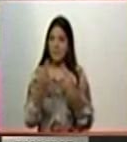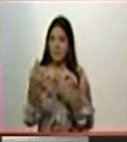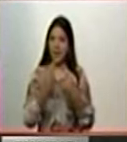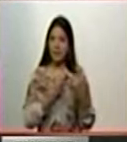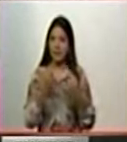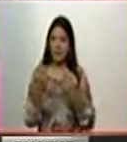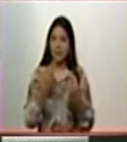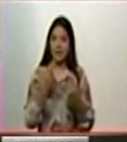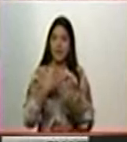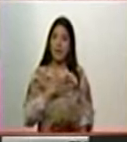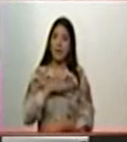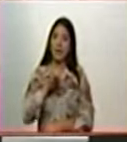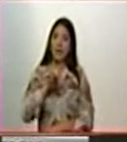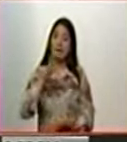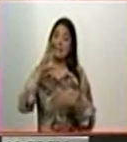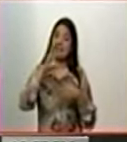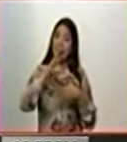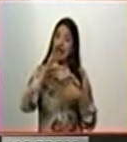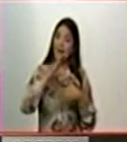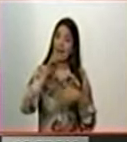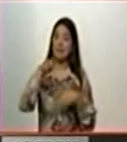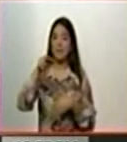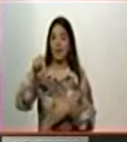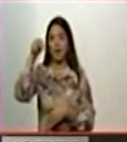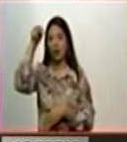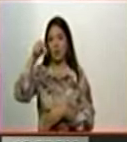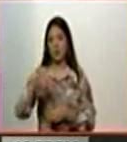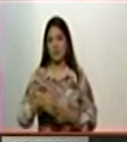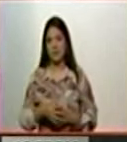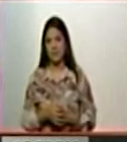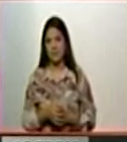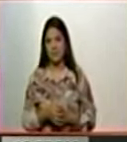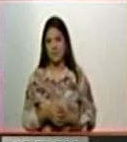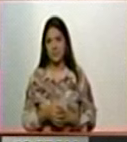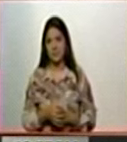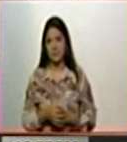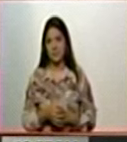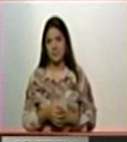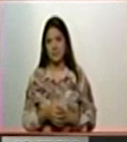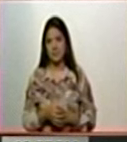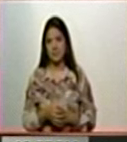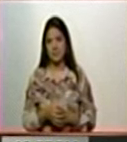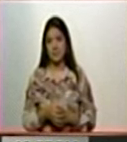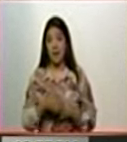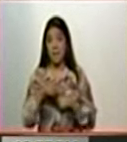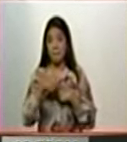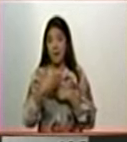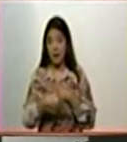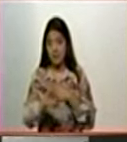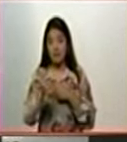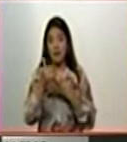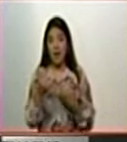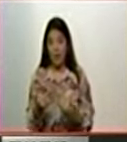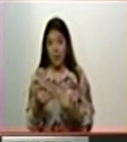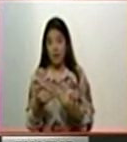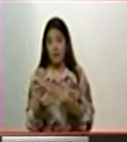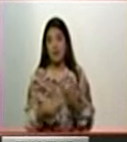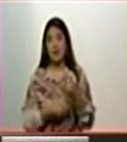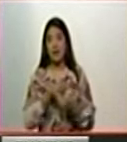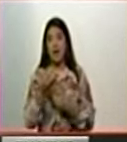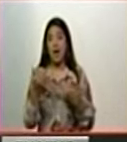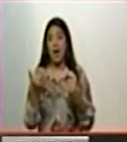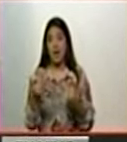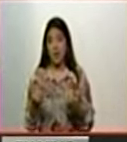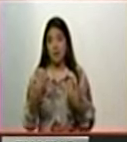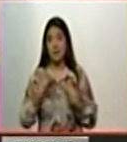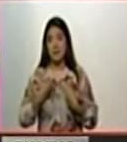entre nuestra querida CELAC y el norte. Producto de ese momento, se está viviendo también hoy en